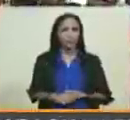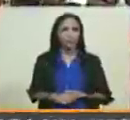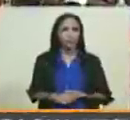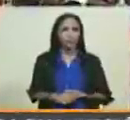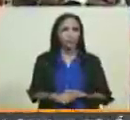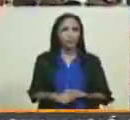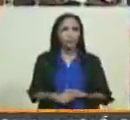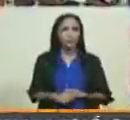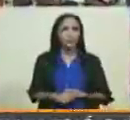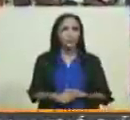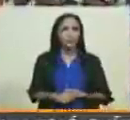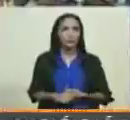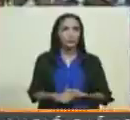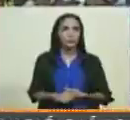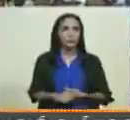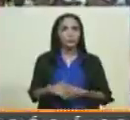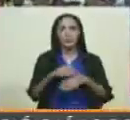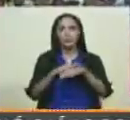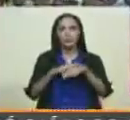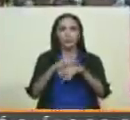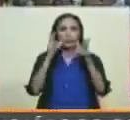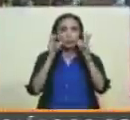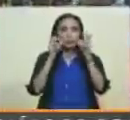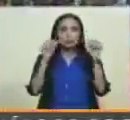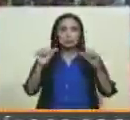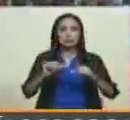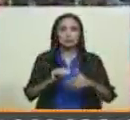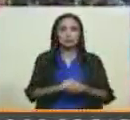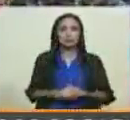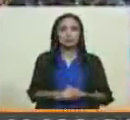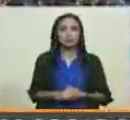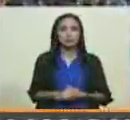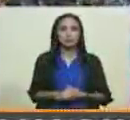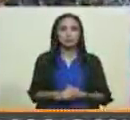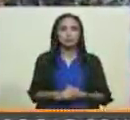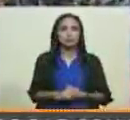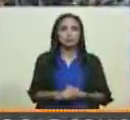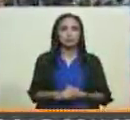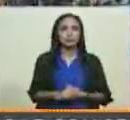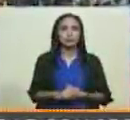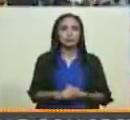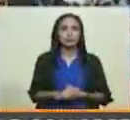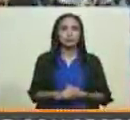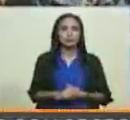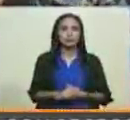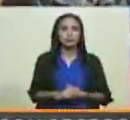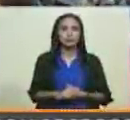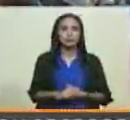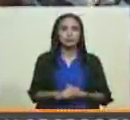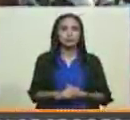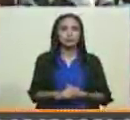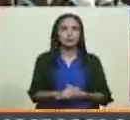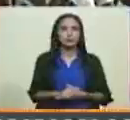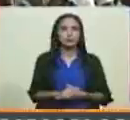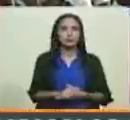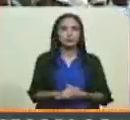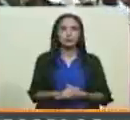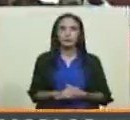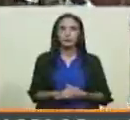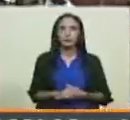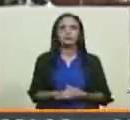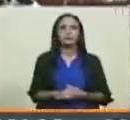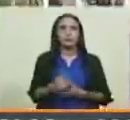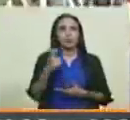Mujeres, hombres, jóvenes, mire esa gente encaramada ya. ¡Qué cosa tan fabulosa, vale! Ah, vamos a darle